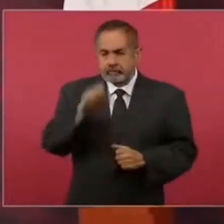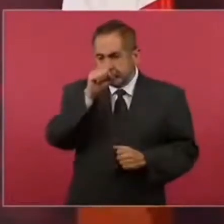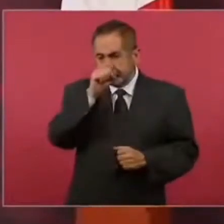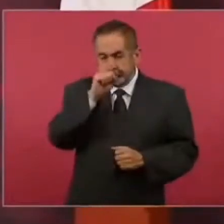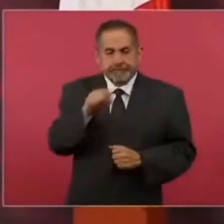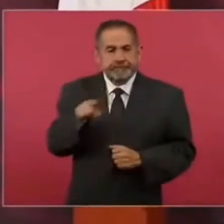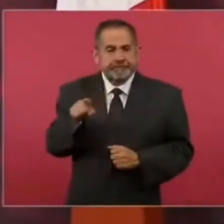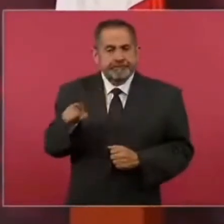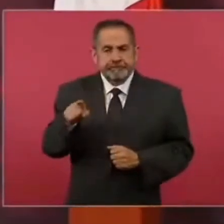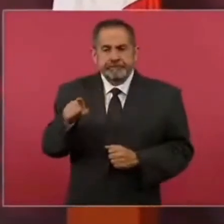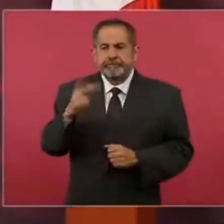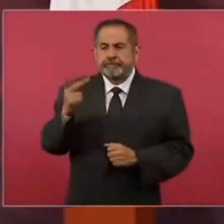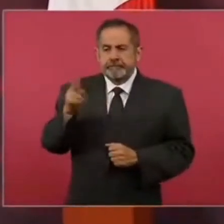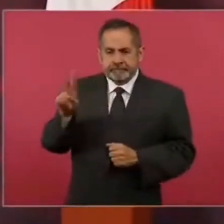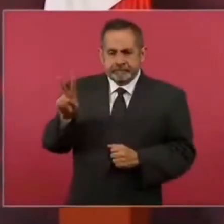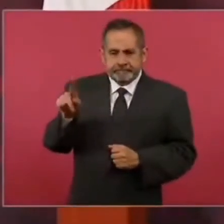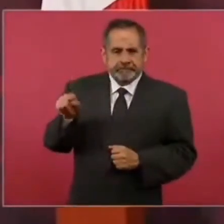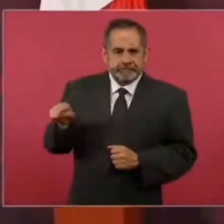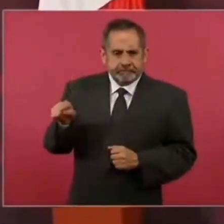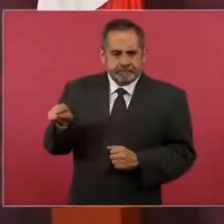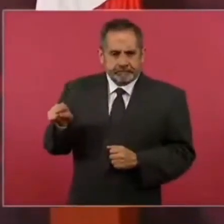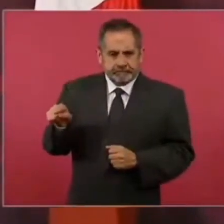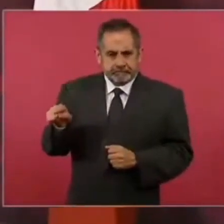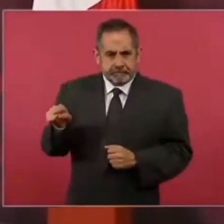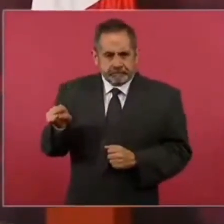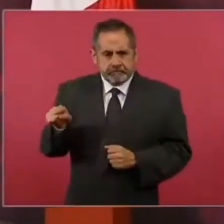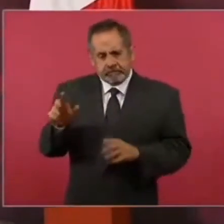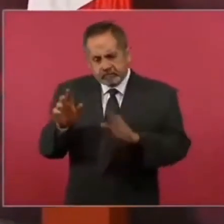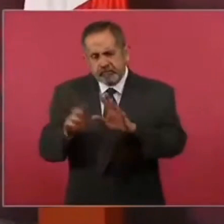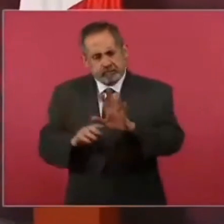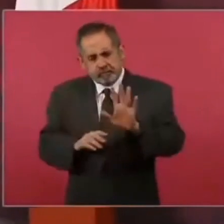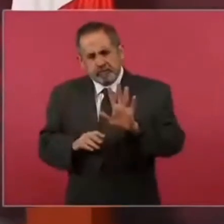también por el verde. Sí,